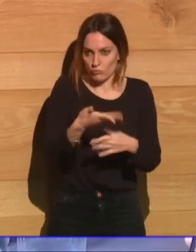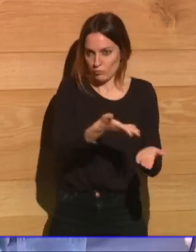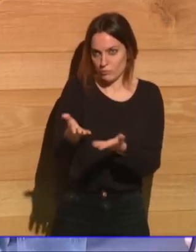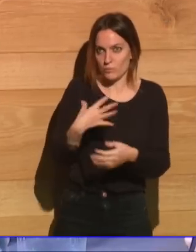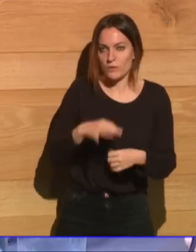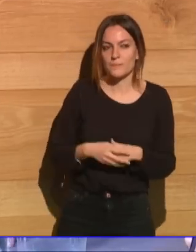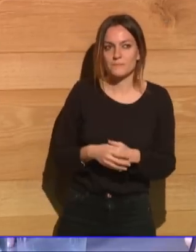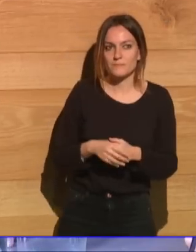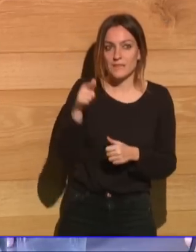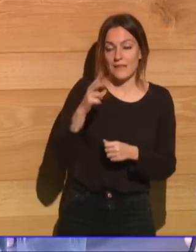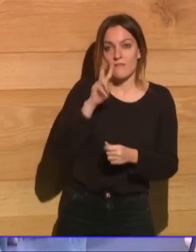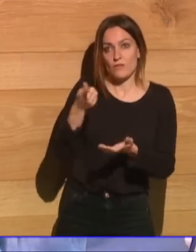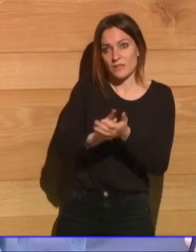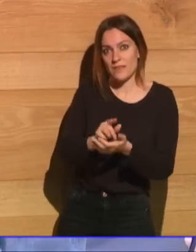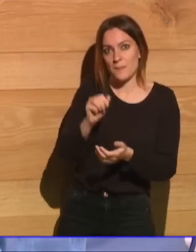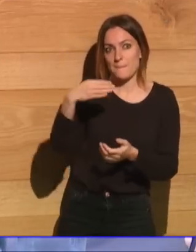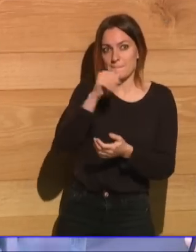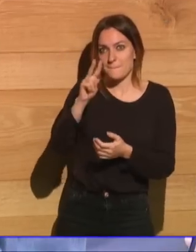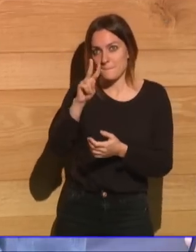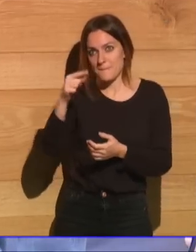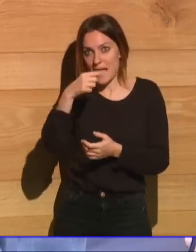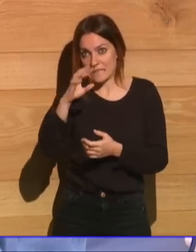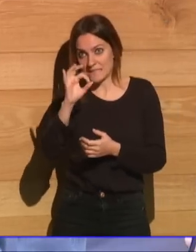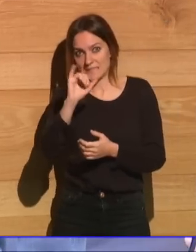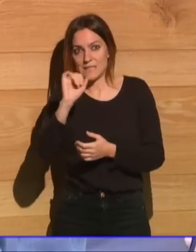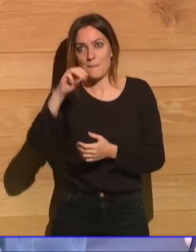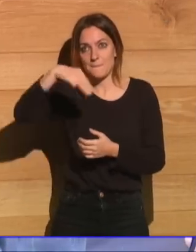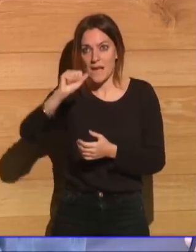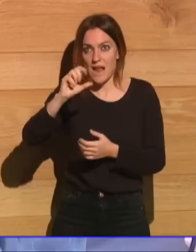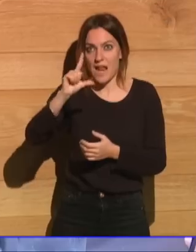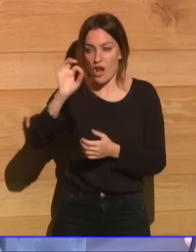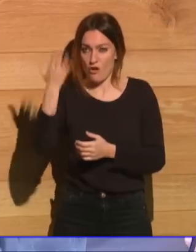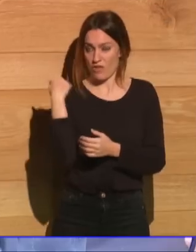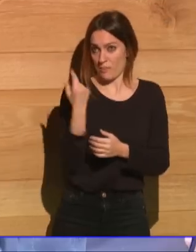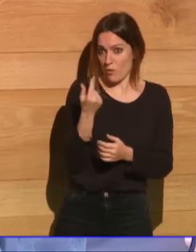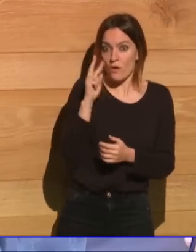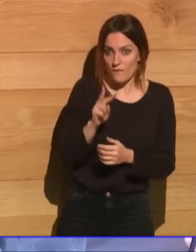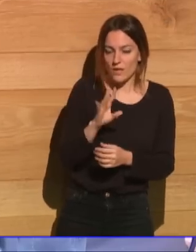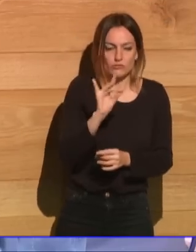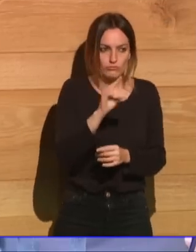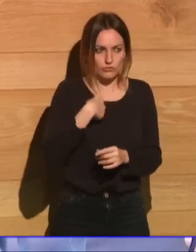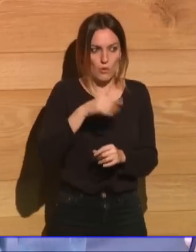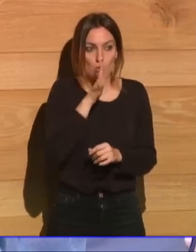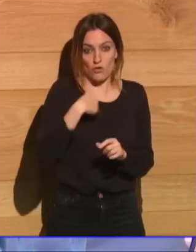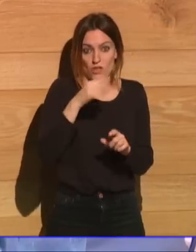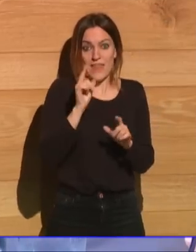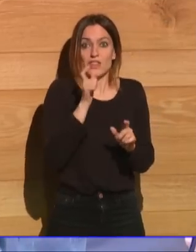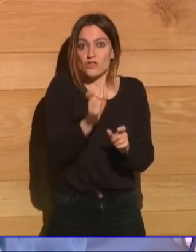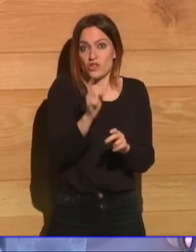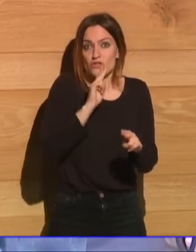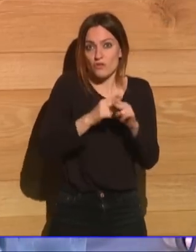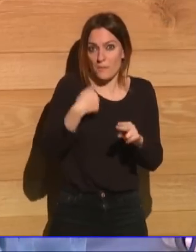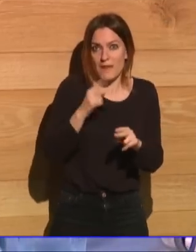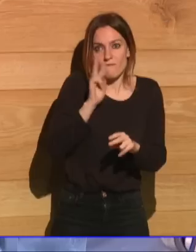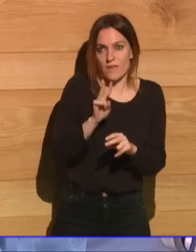vuelto a ver Baxi Malone. Sí, ya, vale, vale. claro. Yo sí, yo sí. Me muchas refiero, por veces. ejemplo, anteayer. habéis Yo por vuelto- el título español Pero- la veo, me la pongo porque digo, es que... No, ¿No os